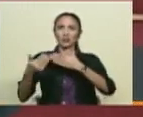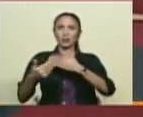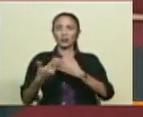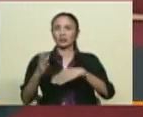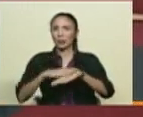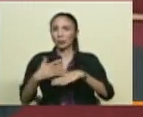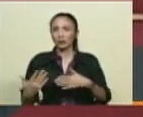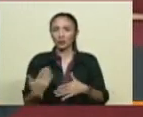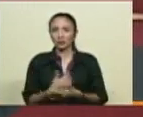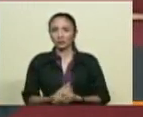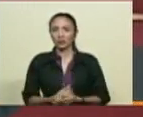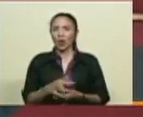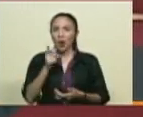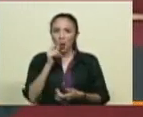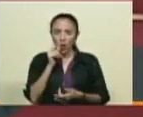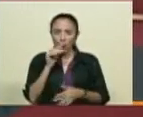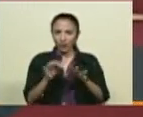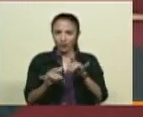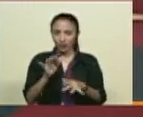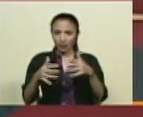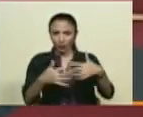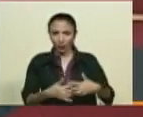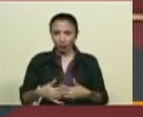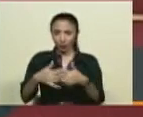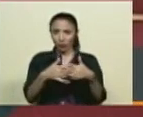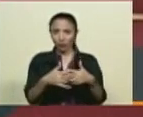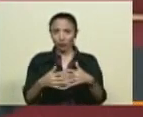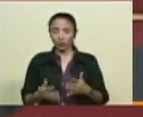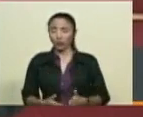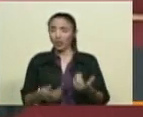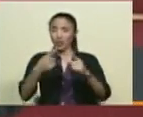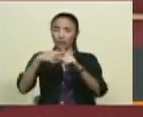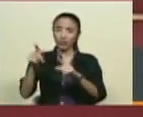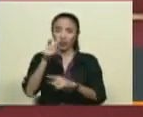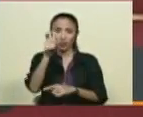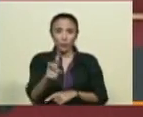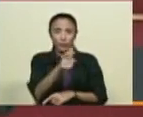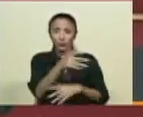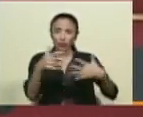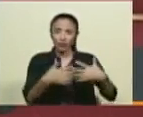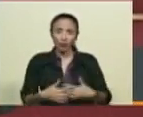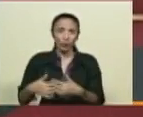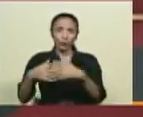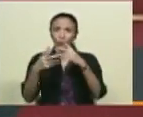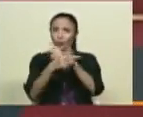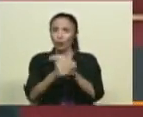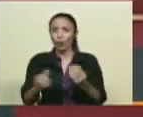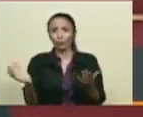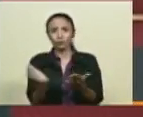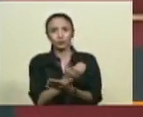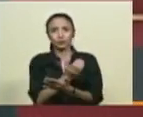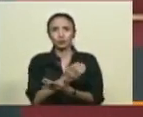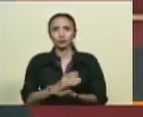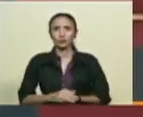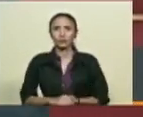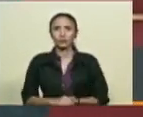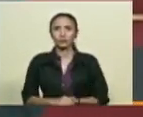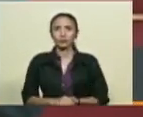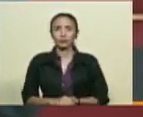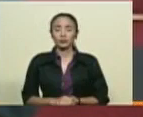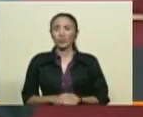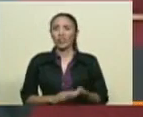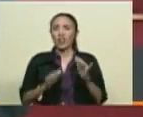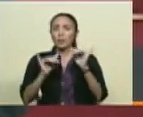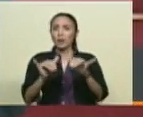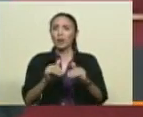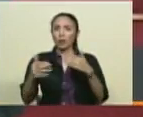nadie. Ni Rex Tillerson, ni Mil Tillerson. ¿No? Él tiene contra